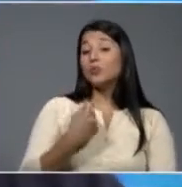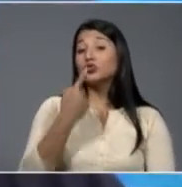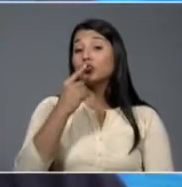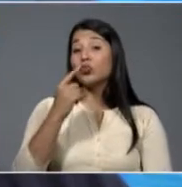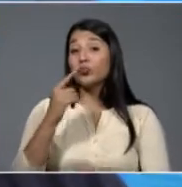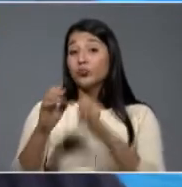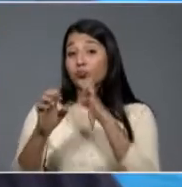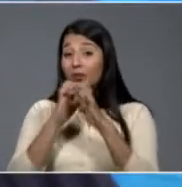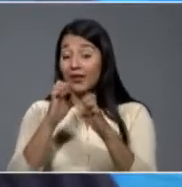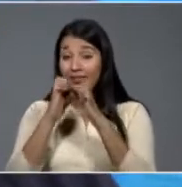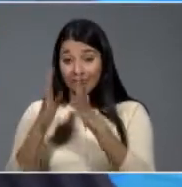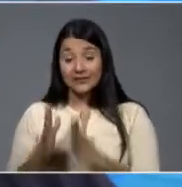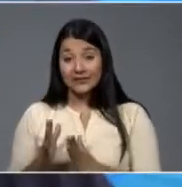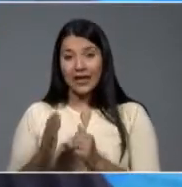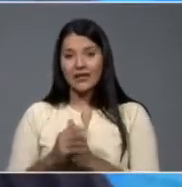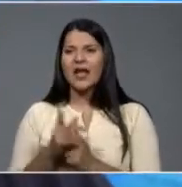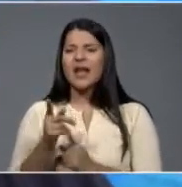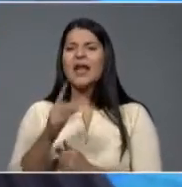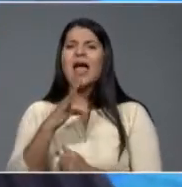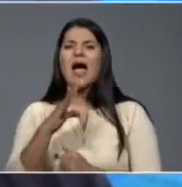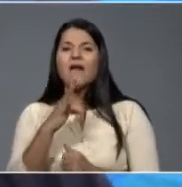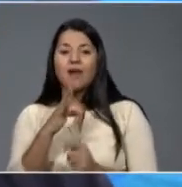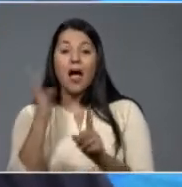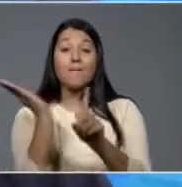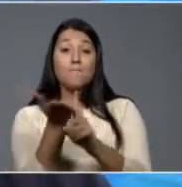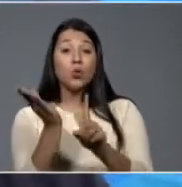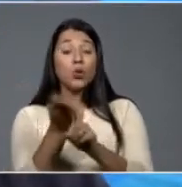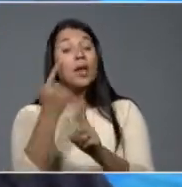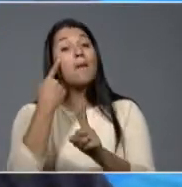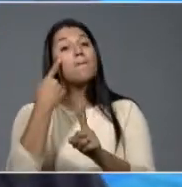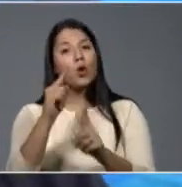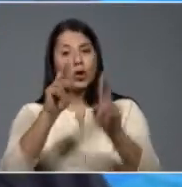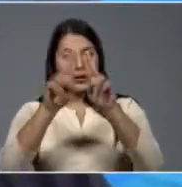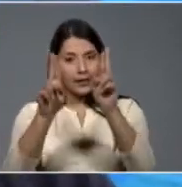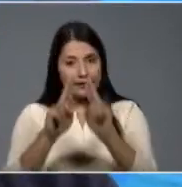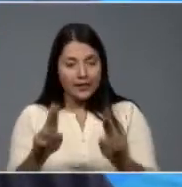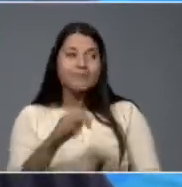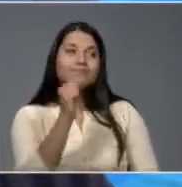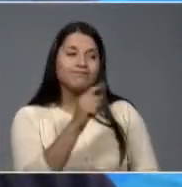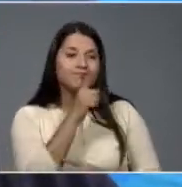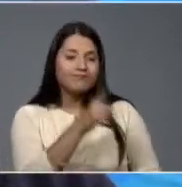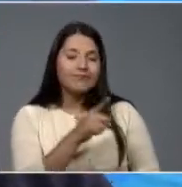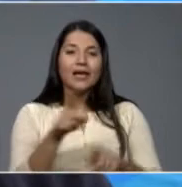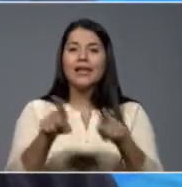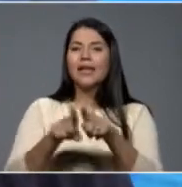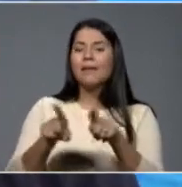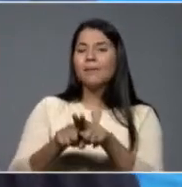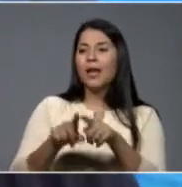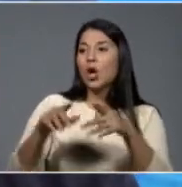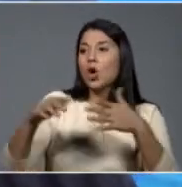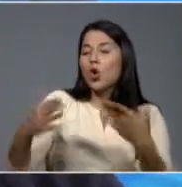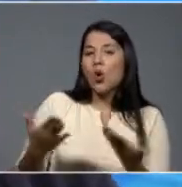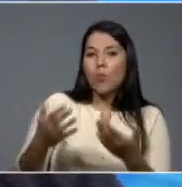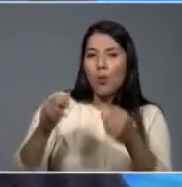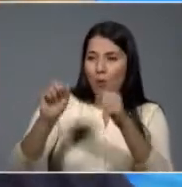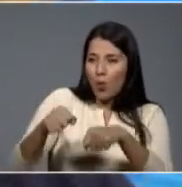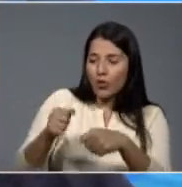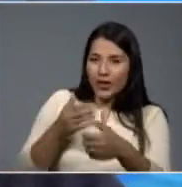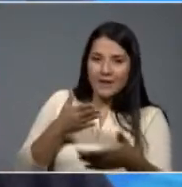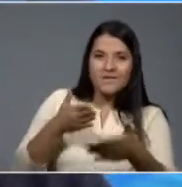hablaba de cyberbullying, nos hablaba de también el acceso a menores a temas de cómo hacer daño,